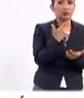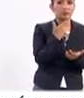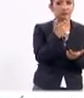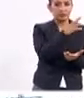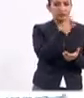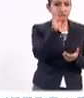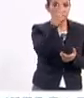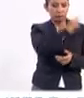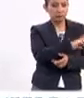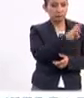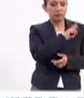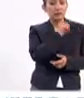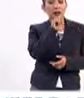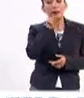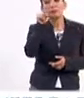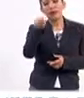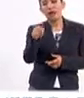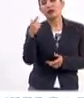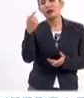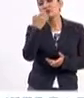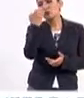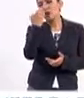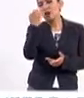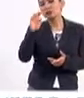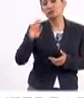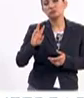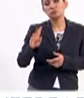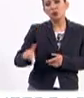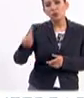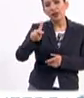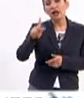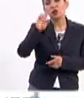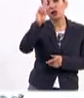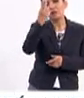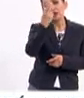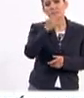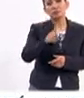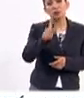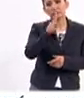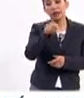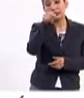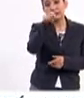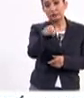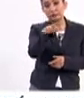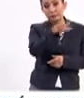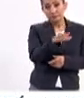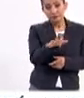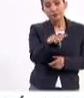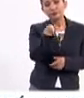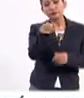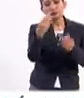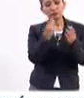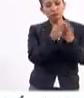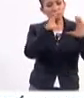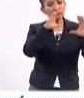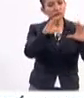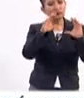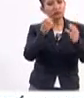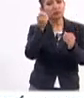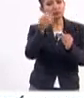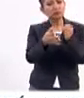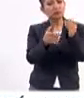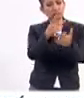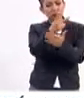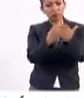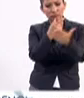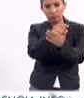de universidades privadas, sino en instalaciones públicas, universidades públicas donde se les da